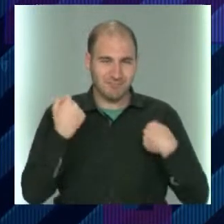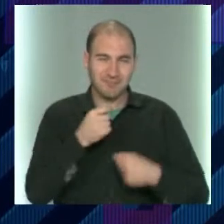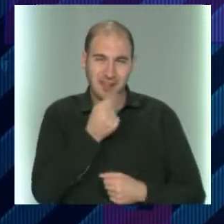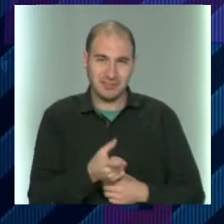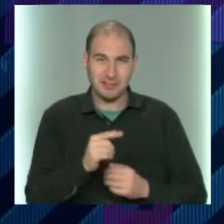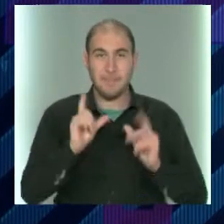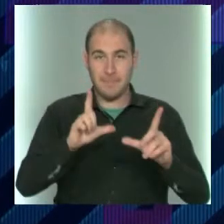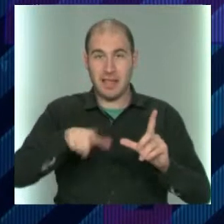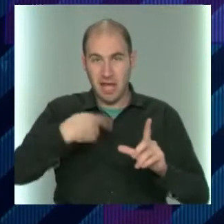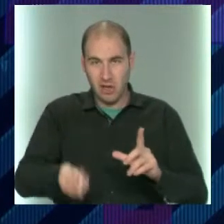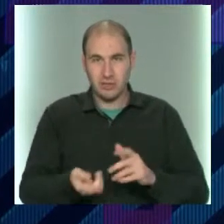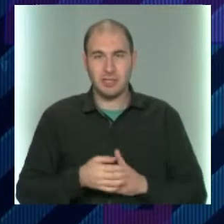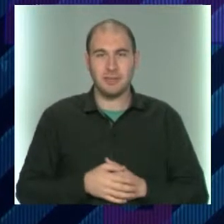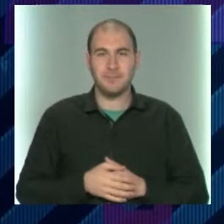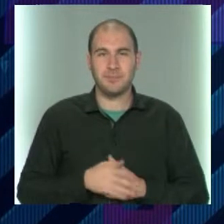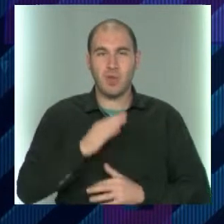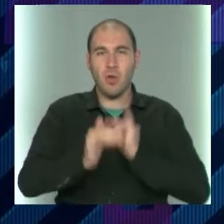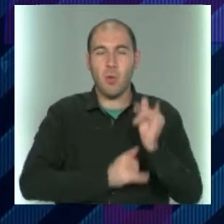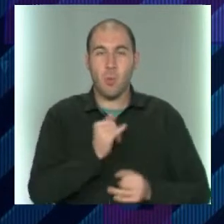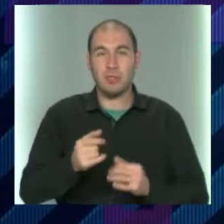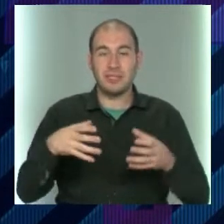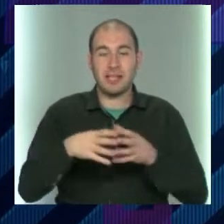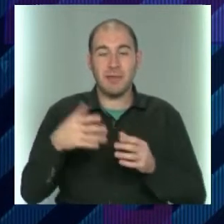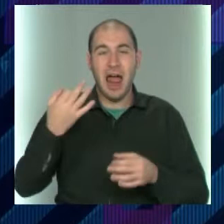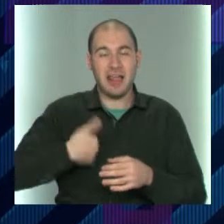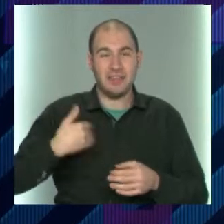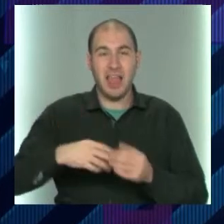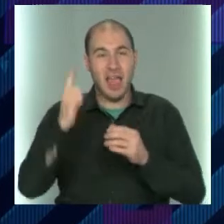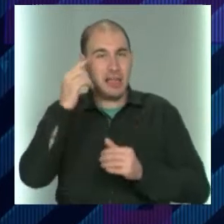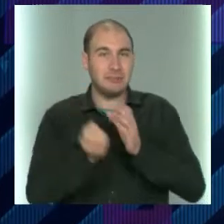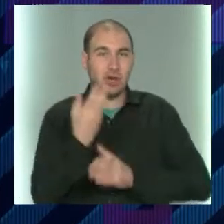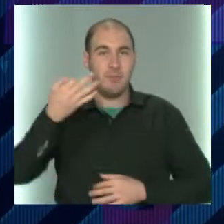En la siguiente placa vamos ya a hablar de la Cámara Argentina de Inventores